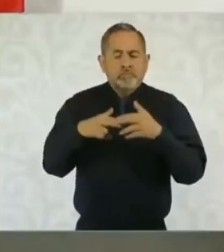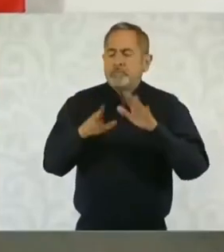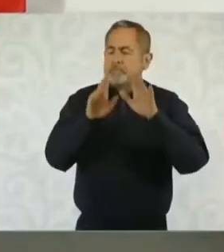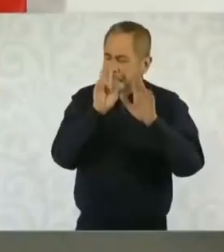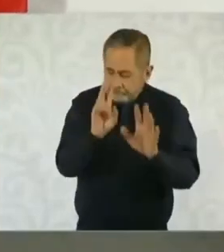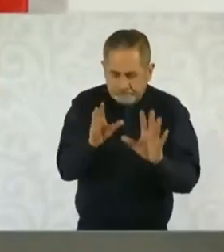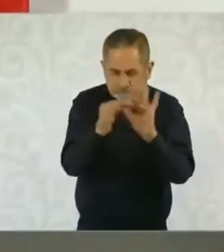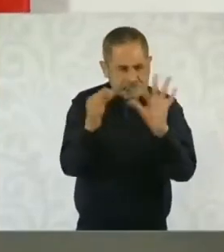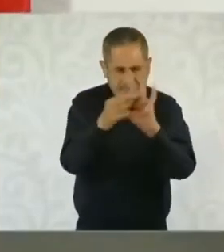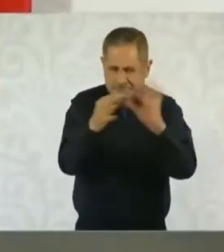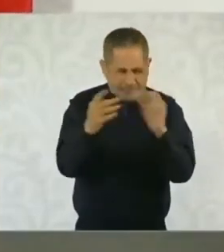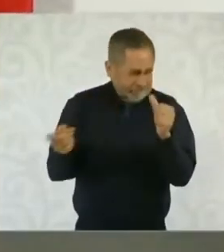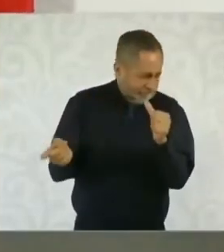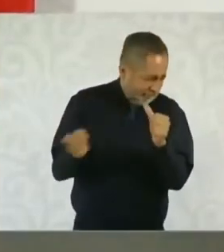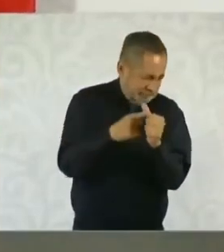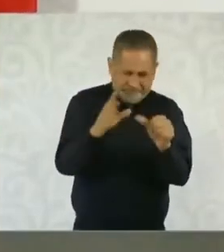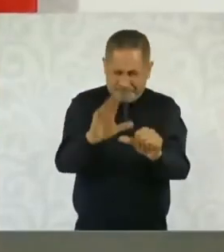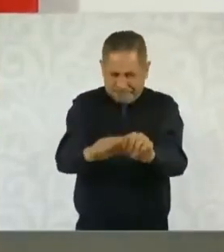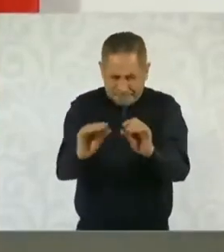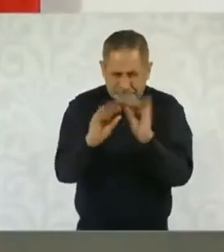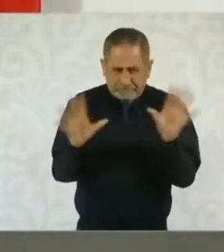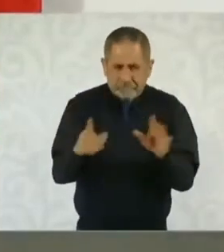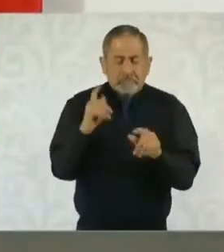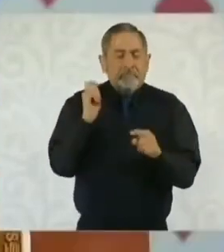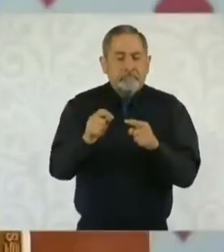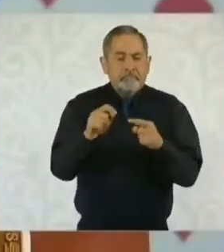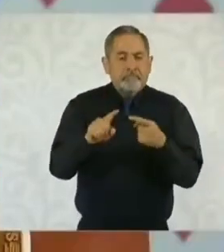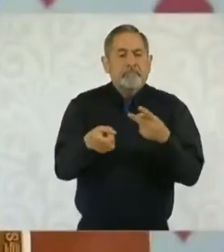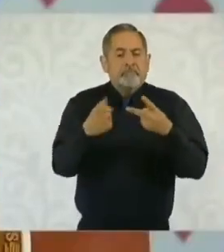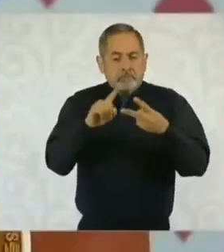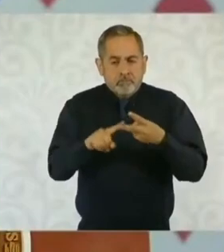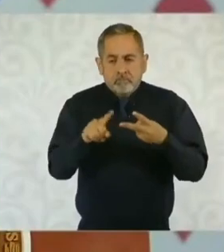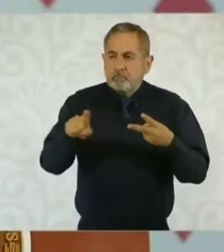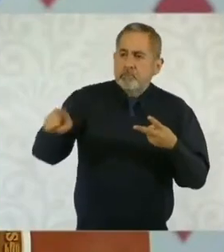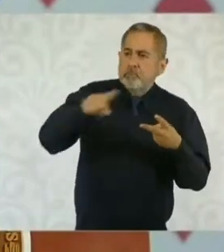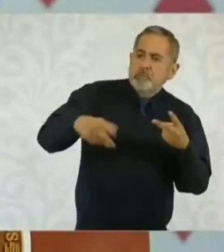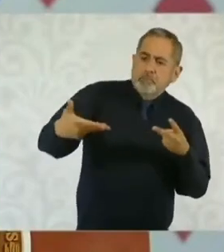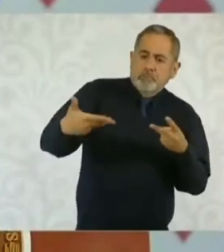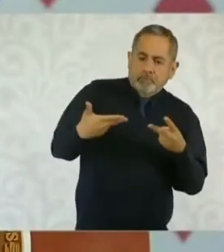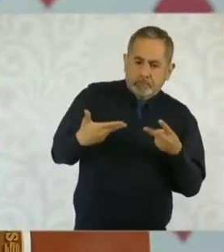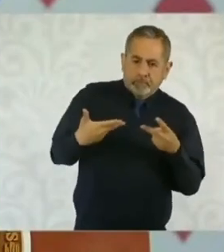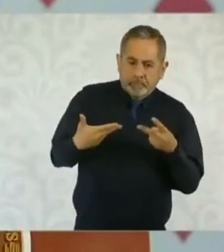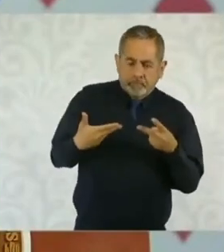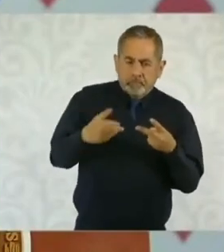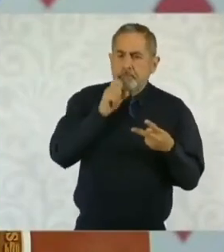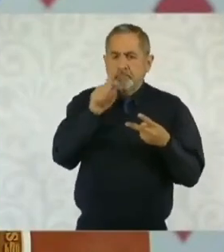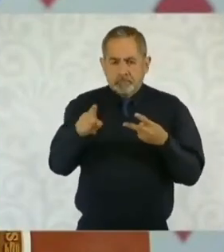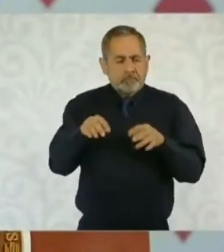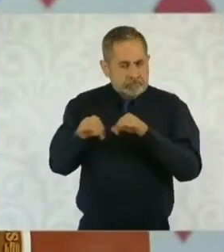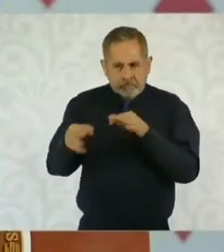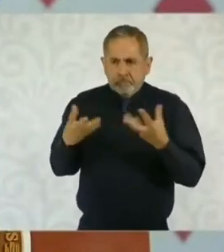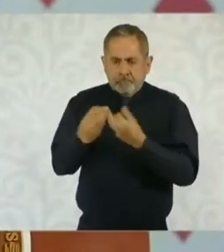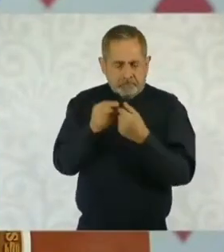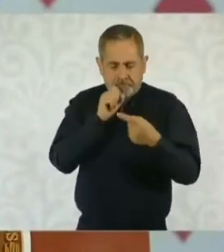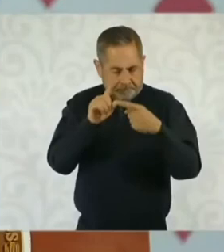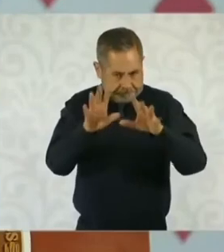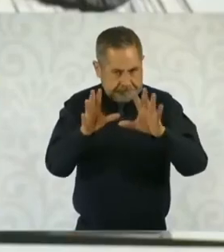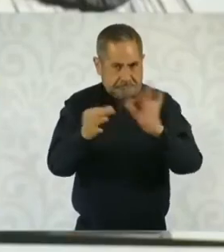primero voy a explicar en qué consiste las reformas y segundo, qué han estado pidiendo los maestros, que también estamos trabajando en